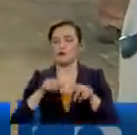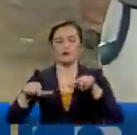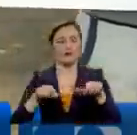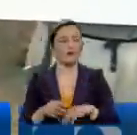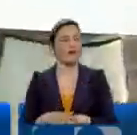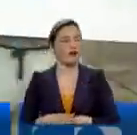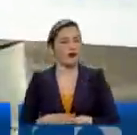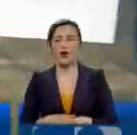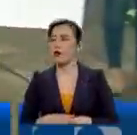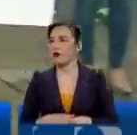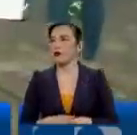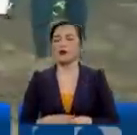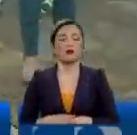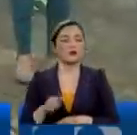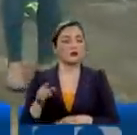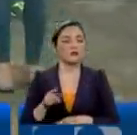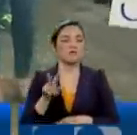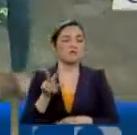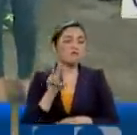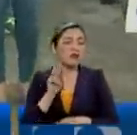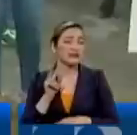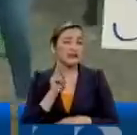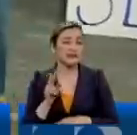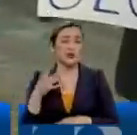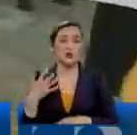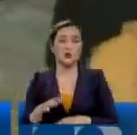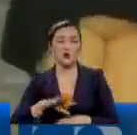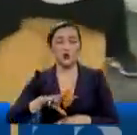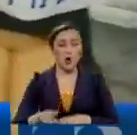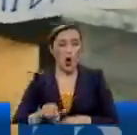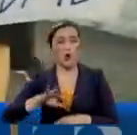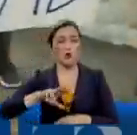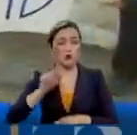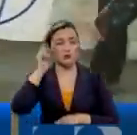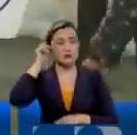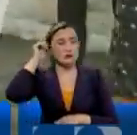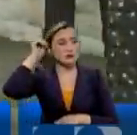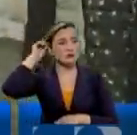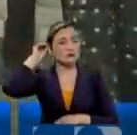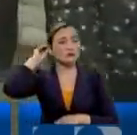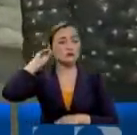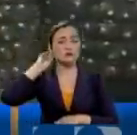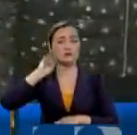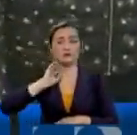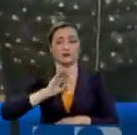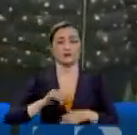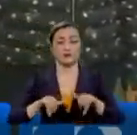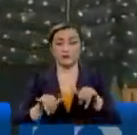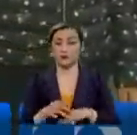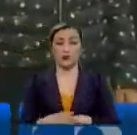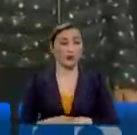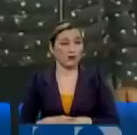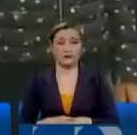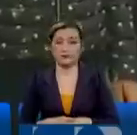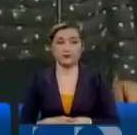porque dicen que últimamente han sido víctimas de constantes robos y no pueden seguir así. Ellos han sido víctimas y